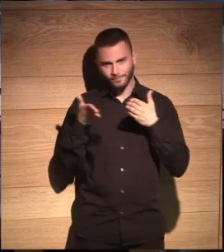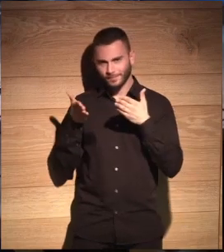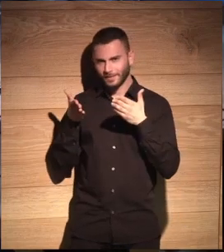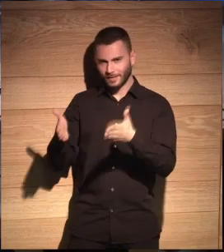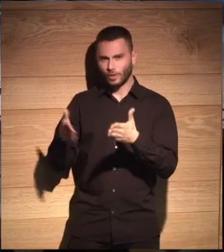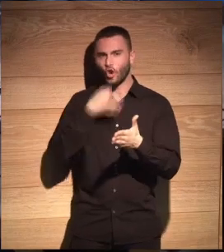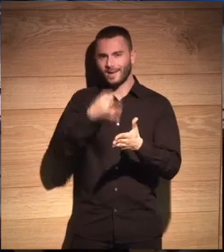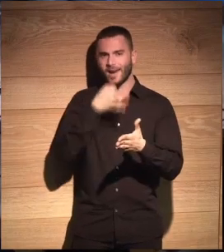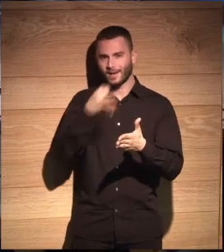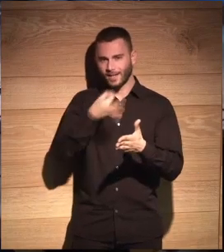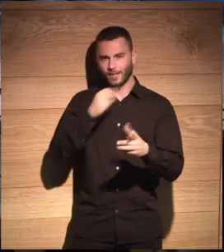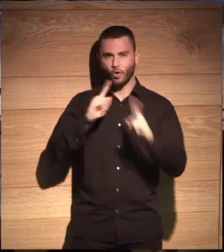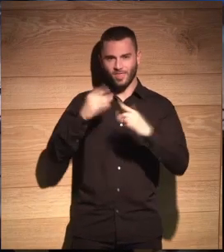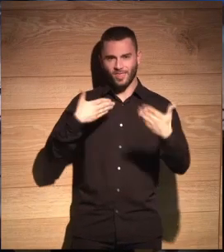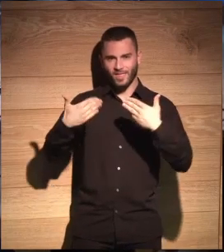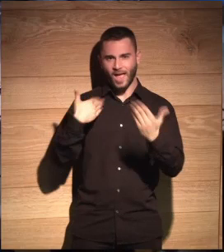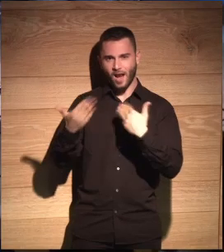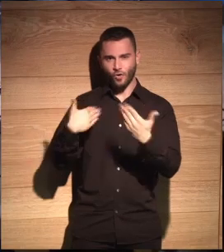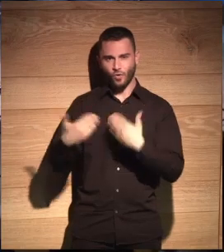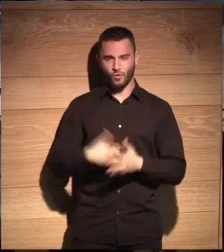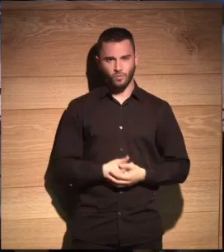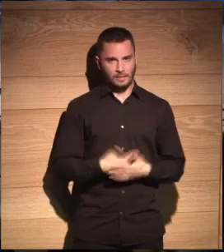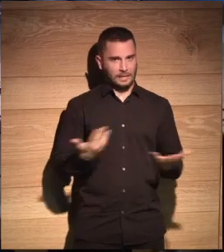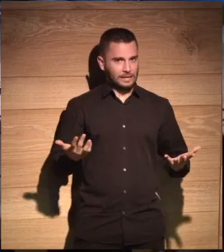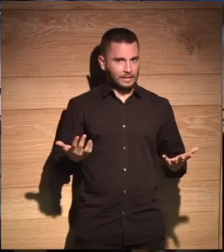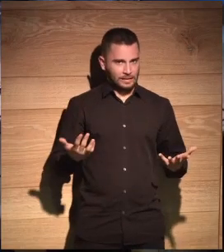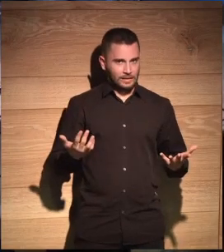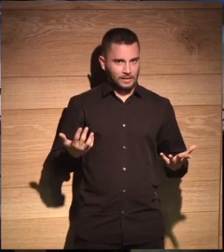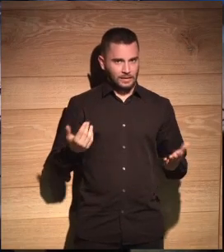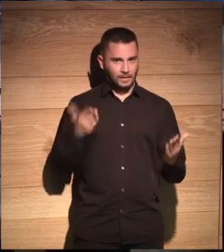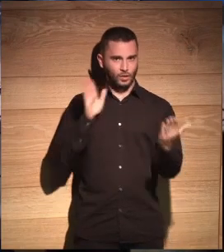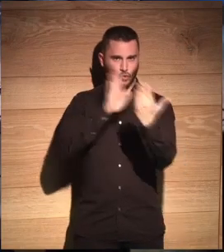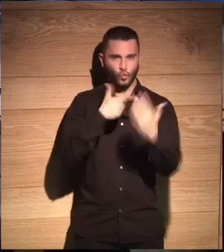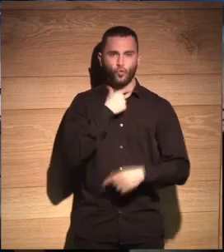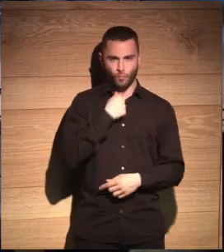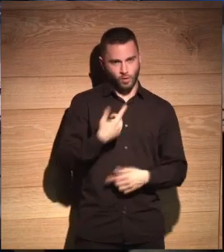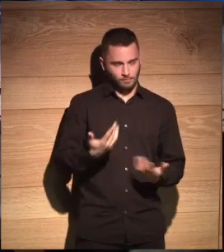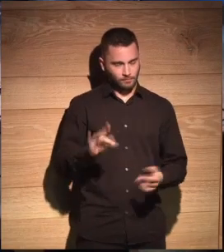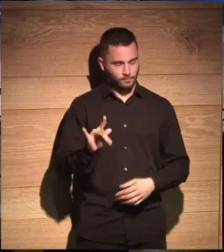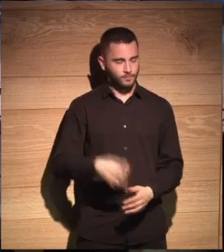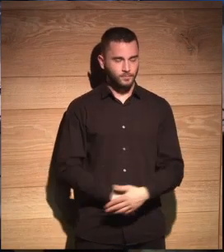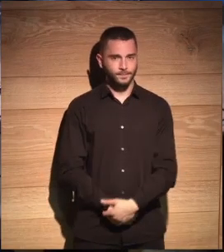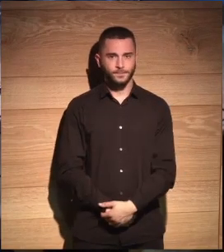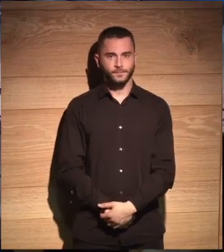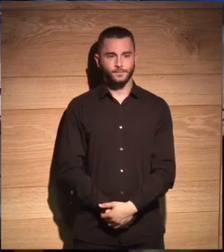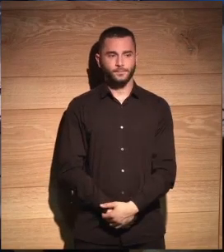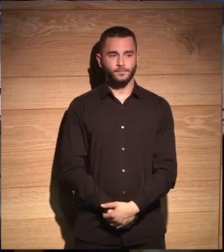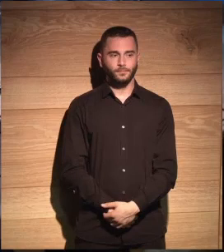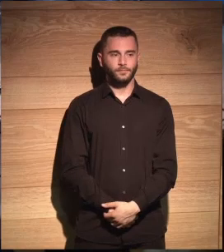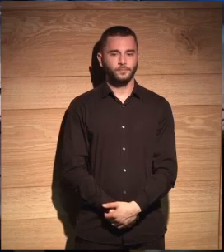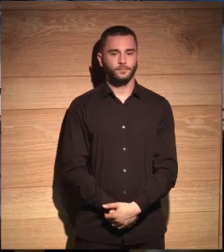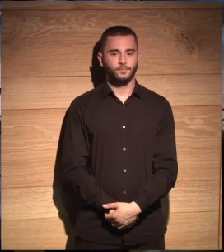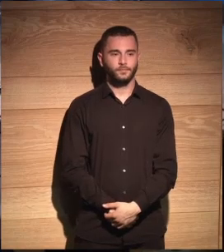lo narrativo, en el diálogo. Y sí que se va a encontrar por ahí humor también. Sí, un humor